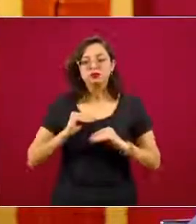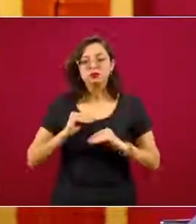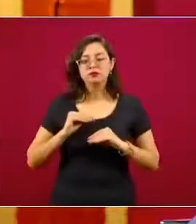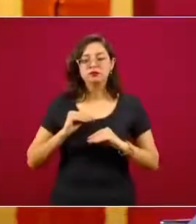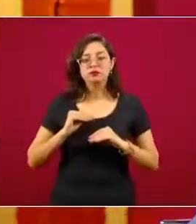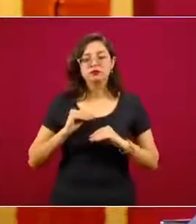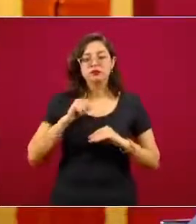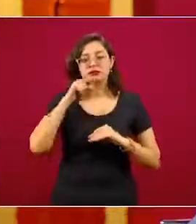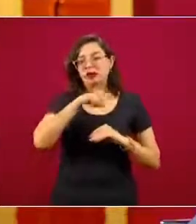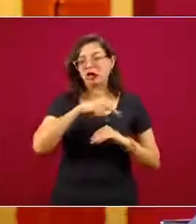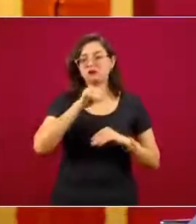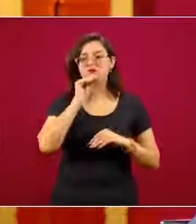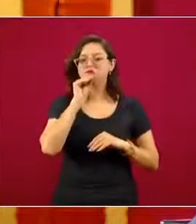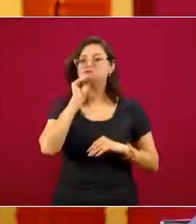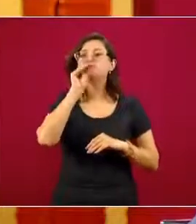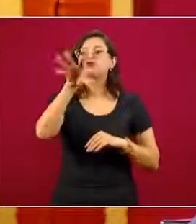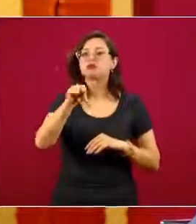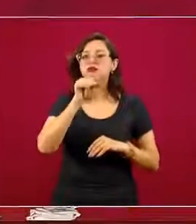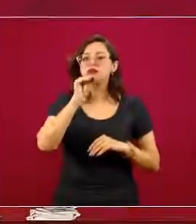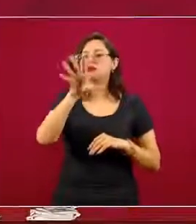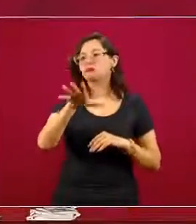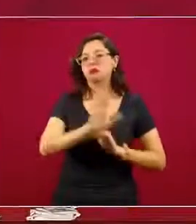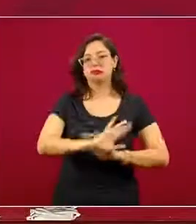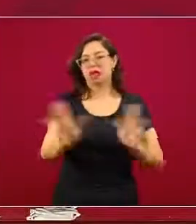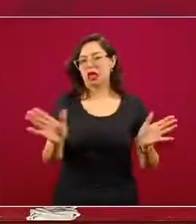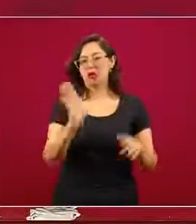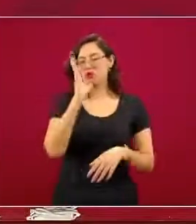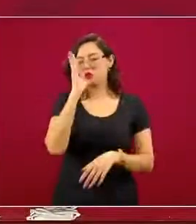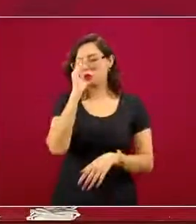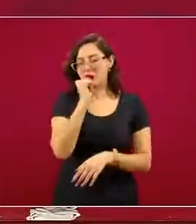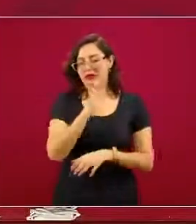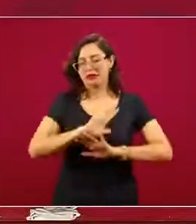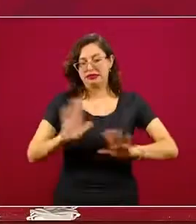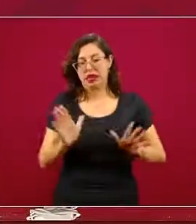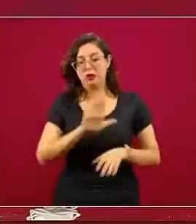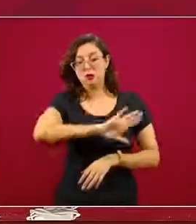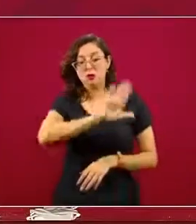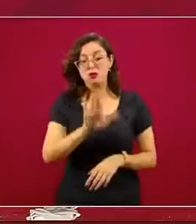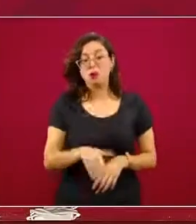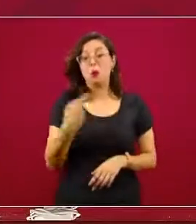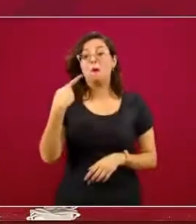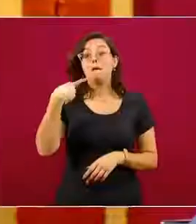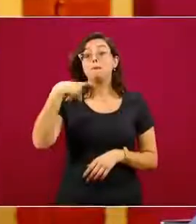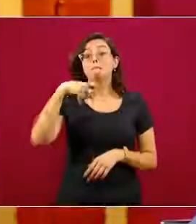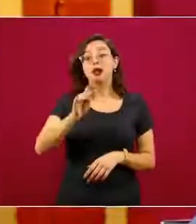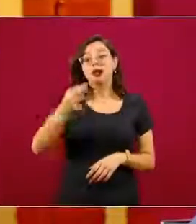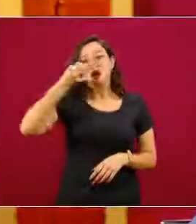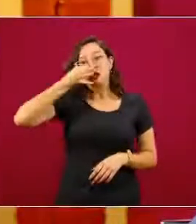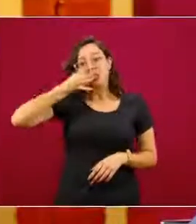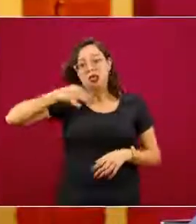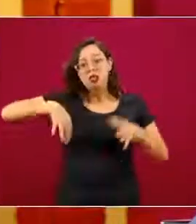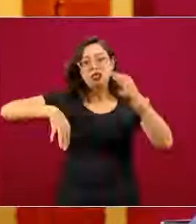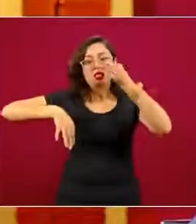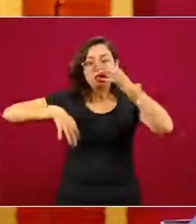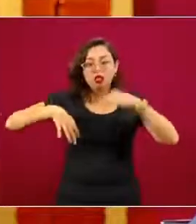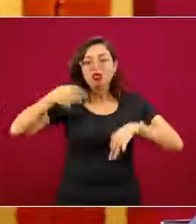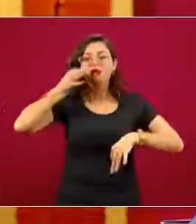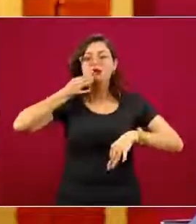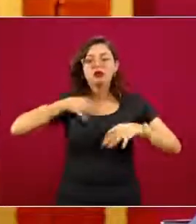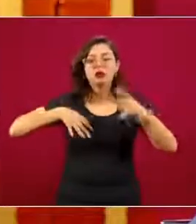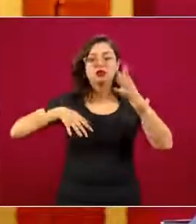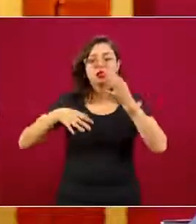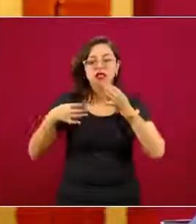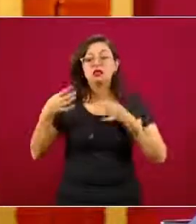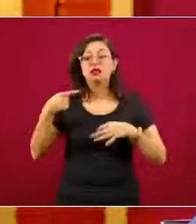virus. Pero las secreciones, los líquidos, líquidos de la vía respiratoria, la nariz, la boca, la